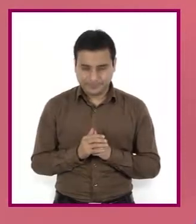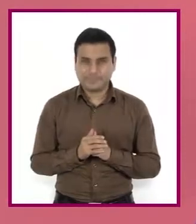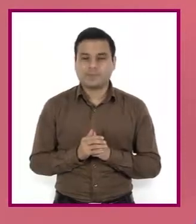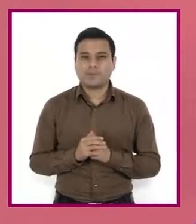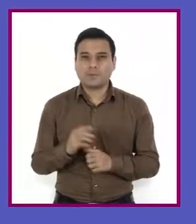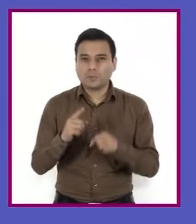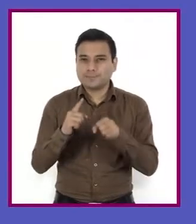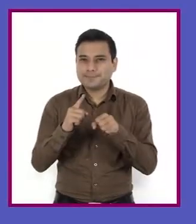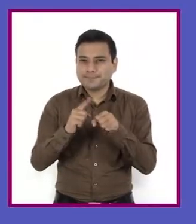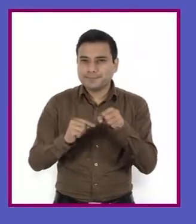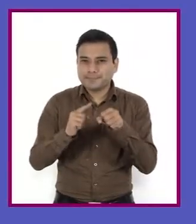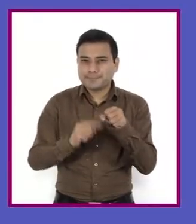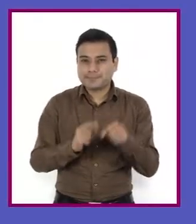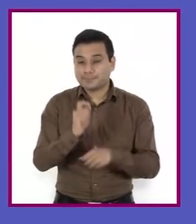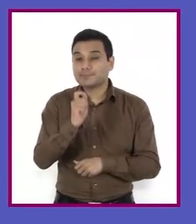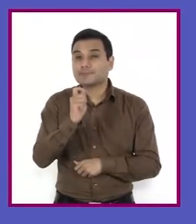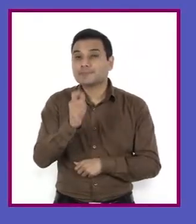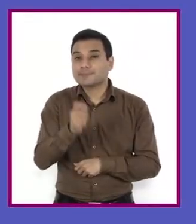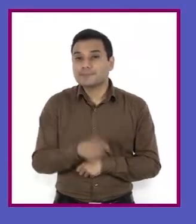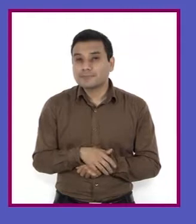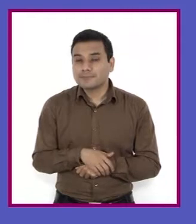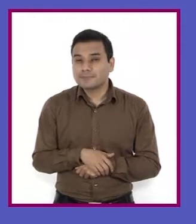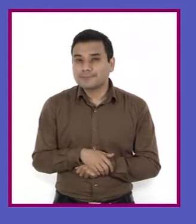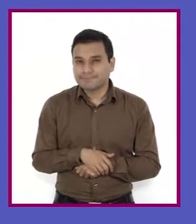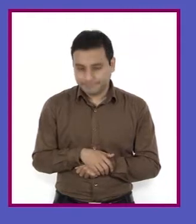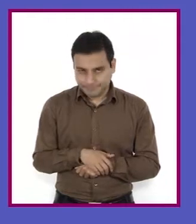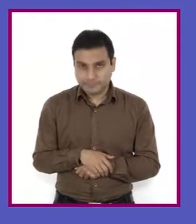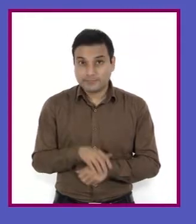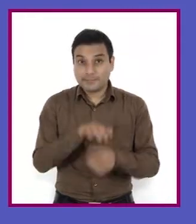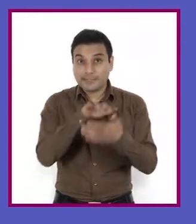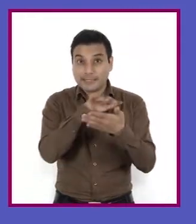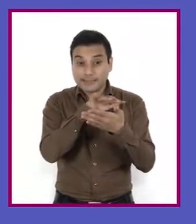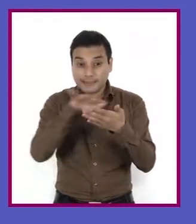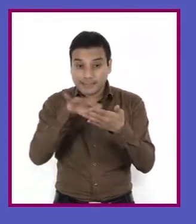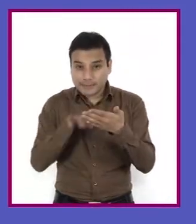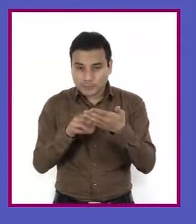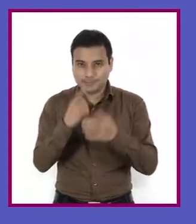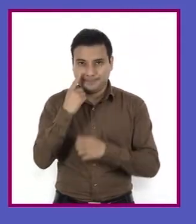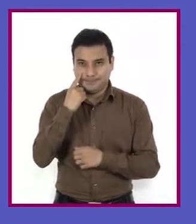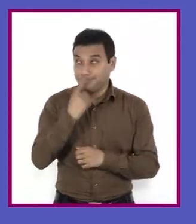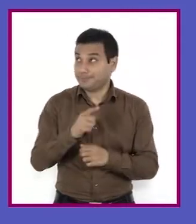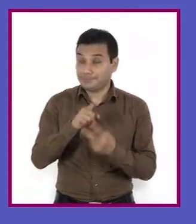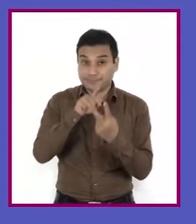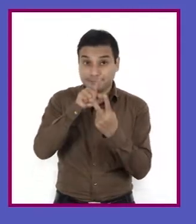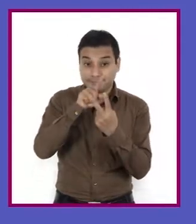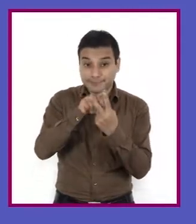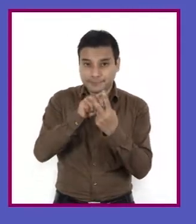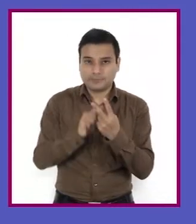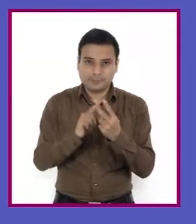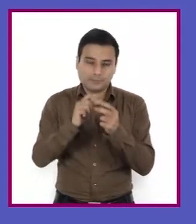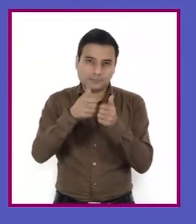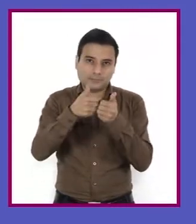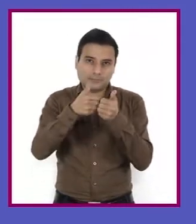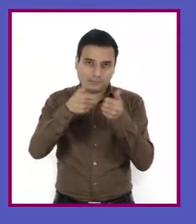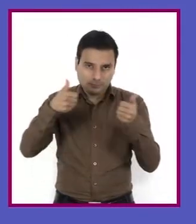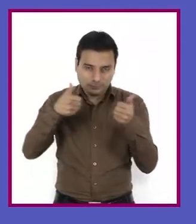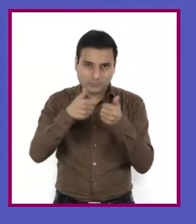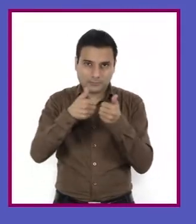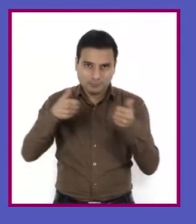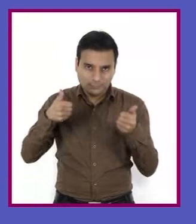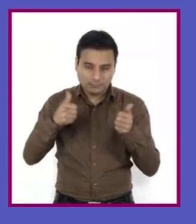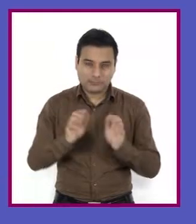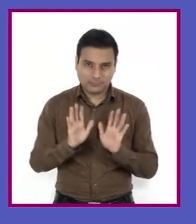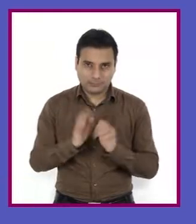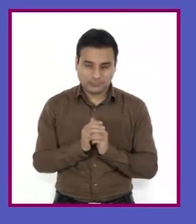es un texto. Como podemos ver en un primer cuadro, los colores no se tocan, solo se presentan